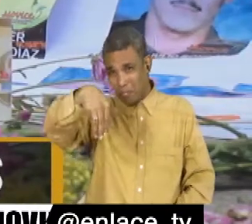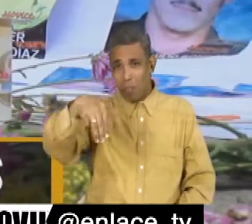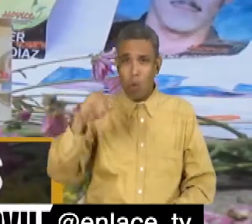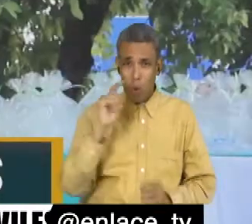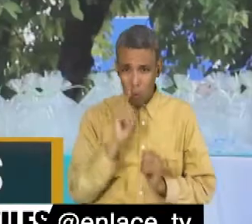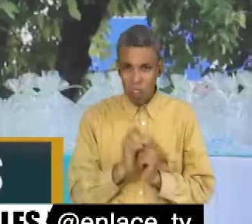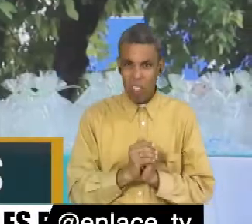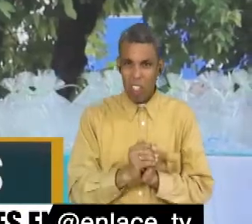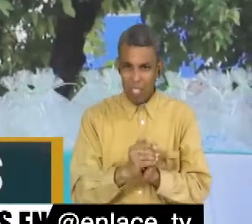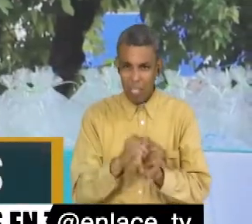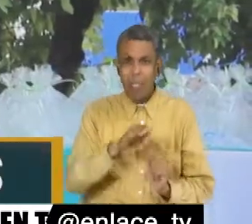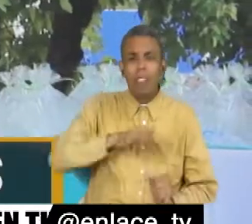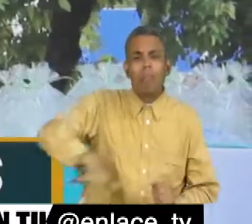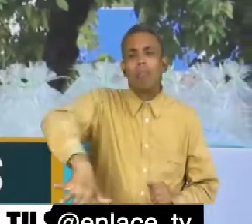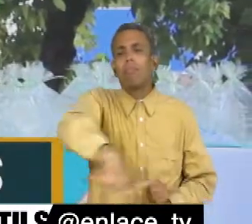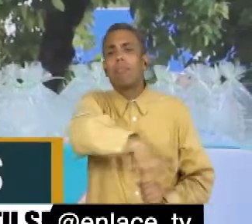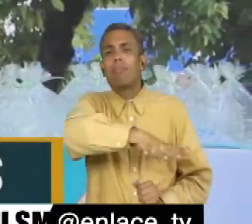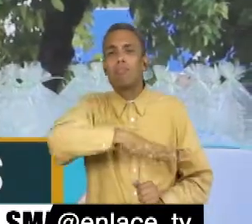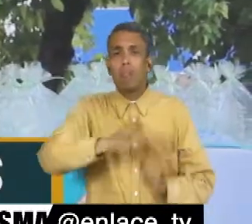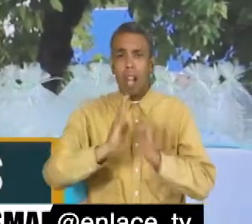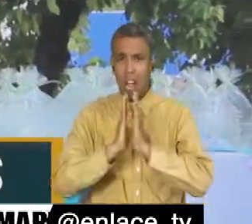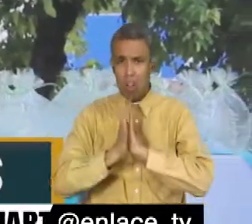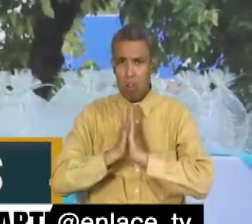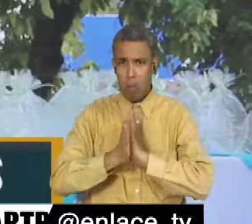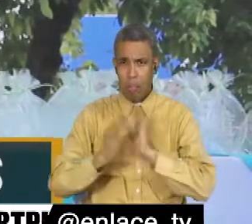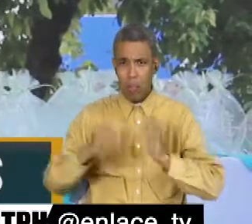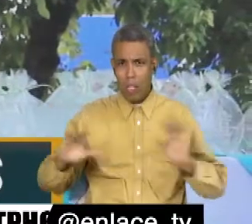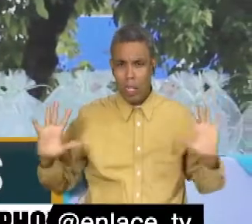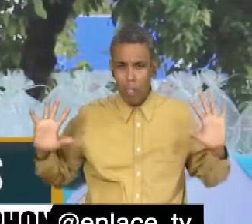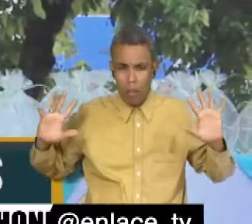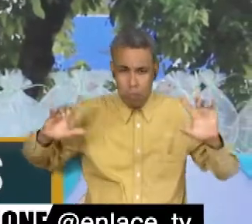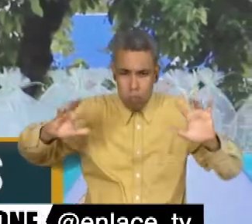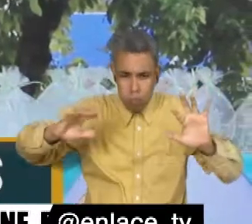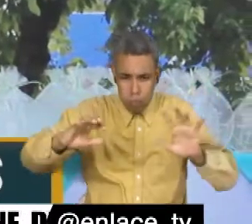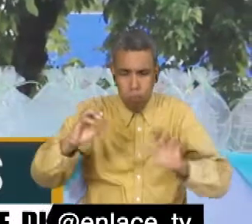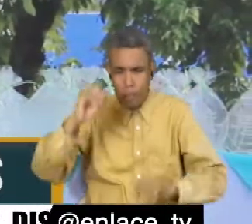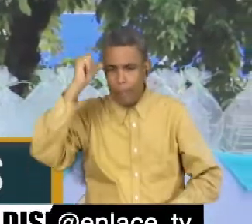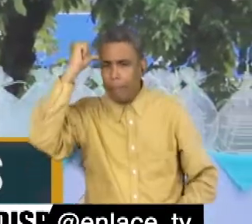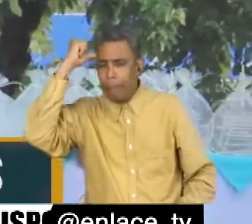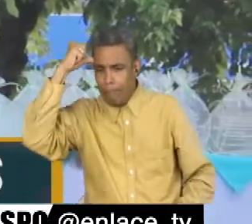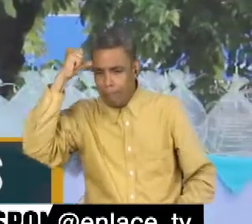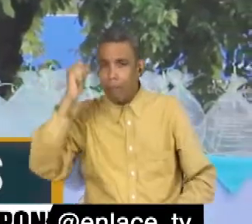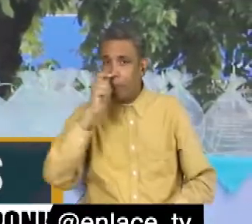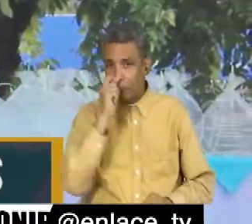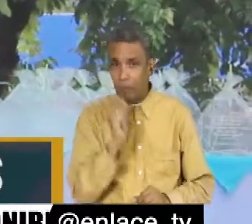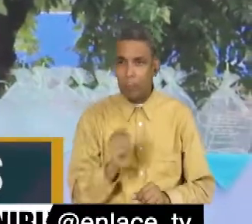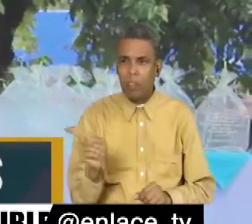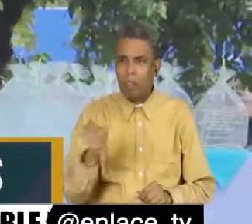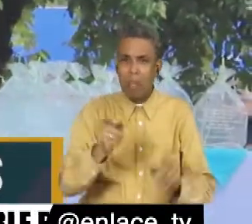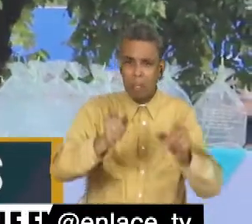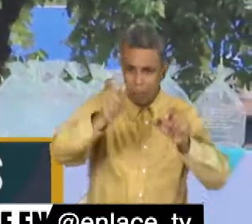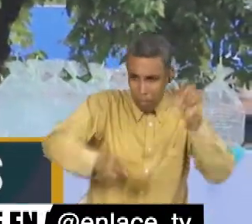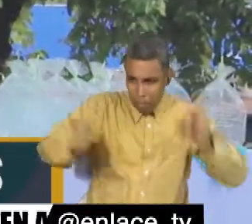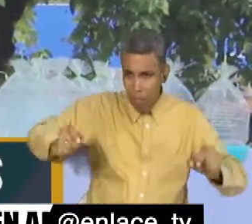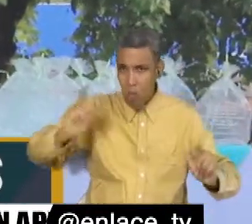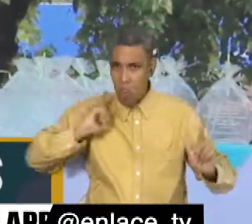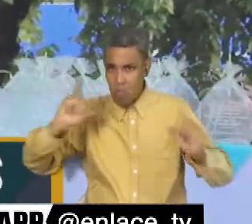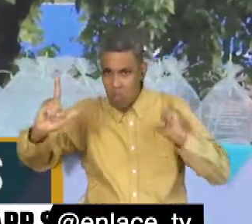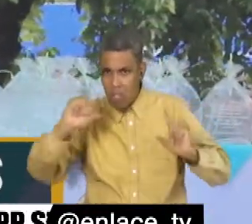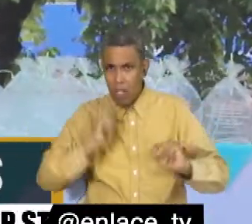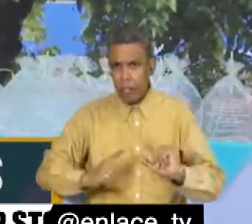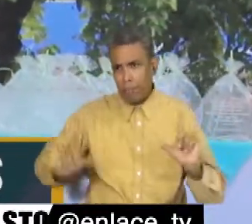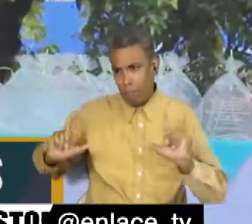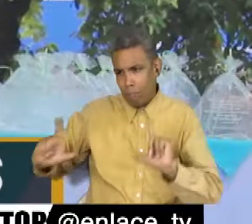de reconocimiento a los integrantes de la Mesa de Participación por su liderazgo, desarrollo comunitario e incidencia en la búsqueda del